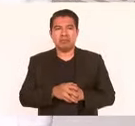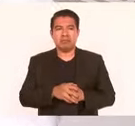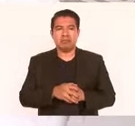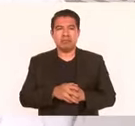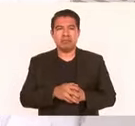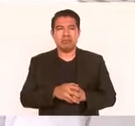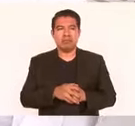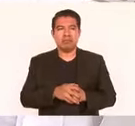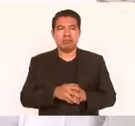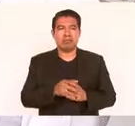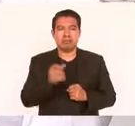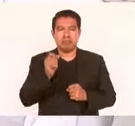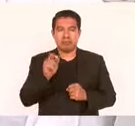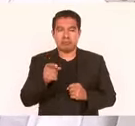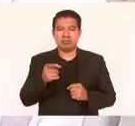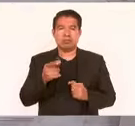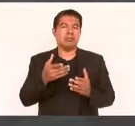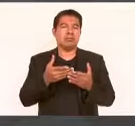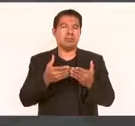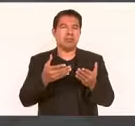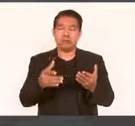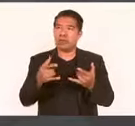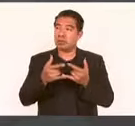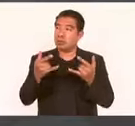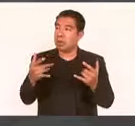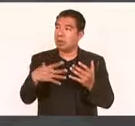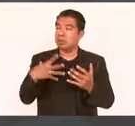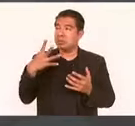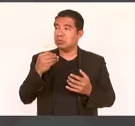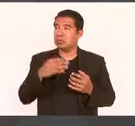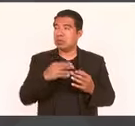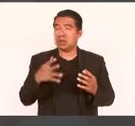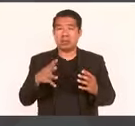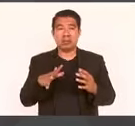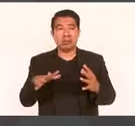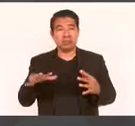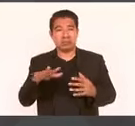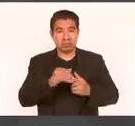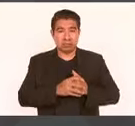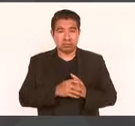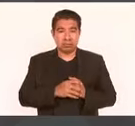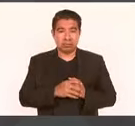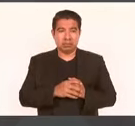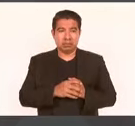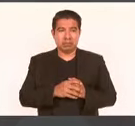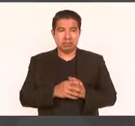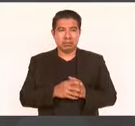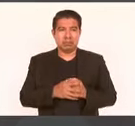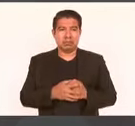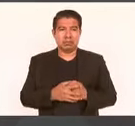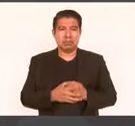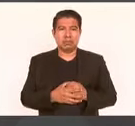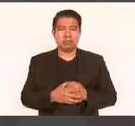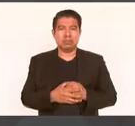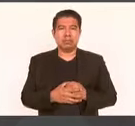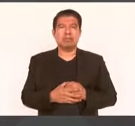este es un lugar histórico, emblemático, no solo por lo